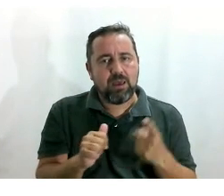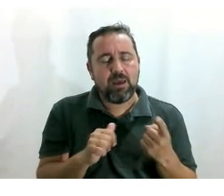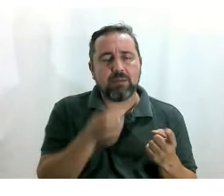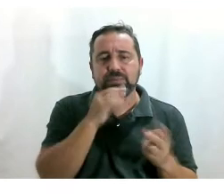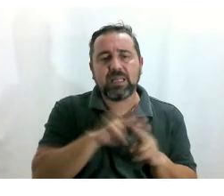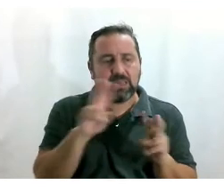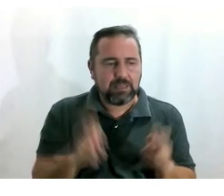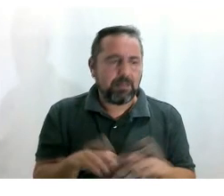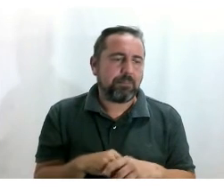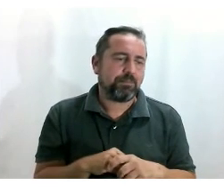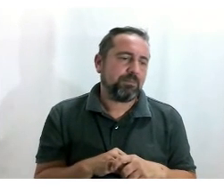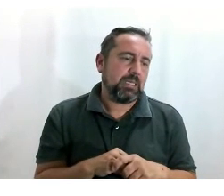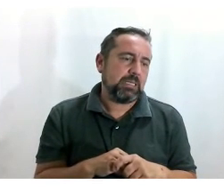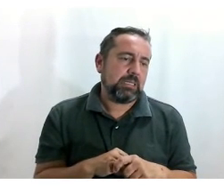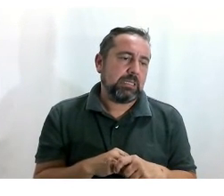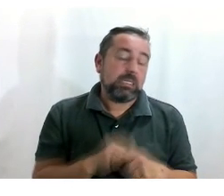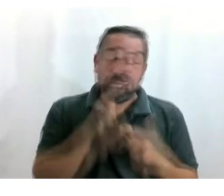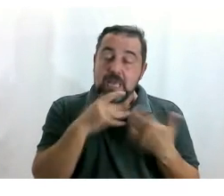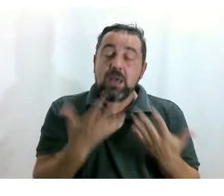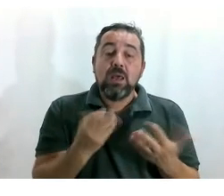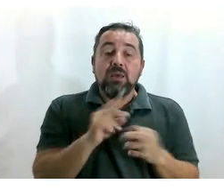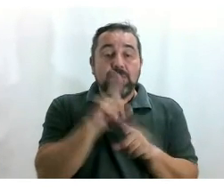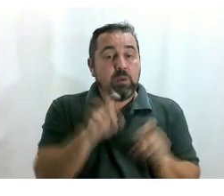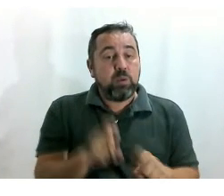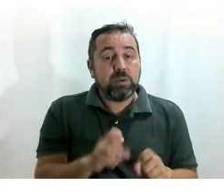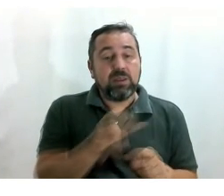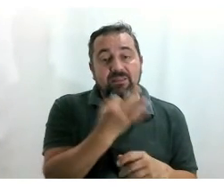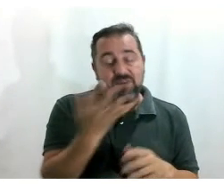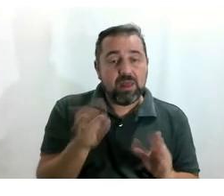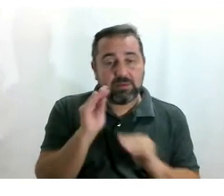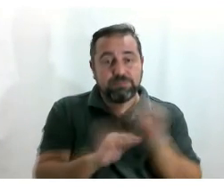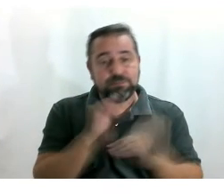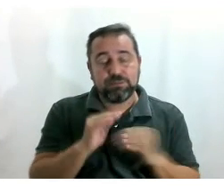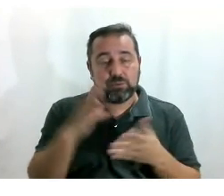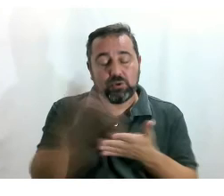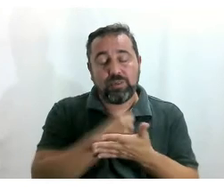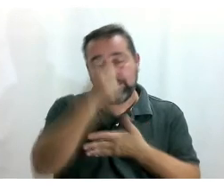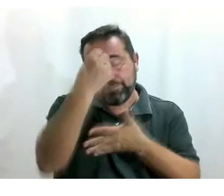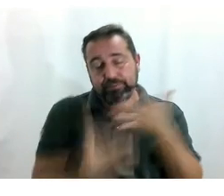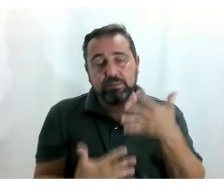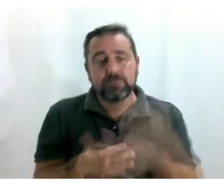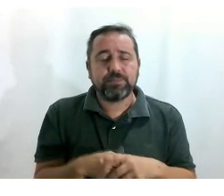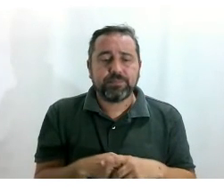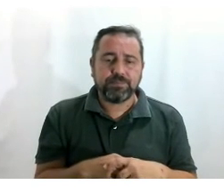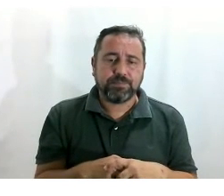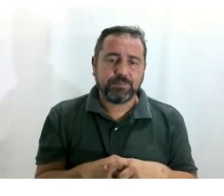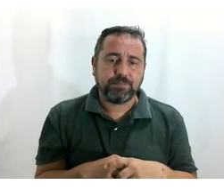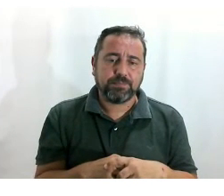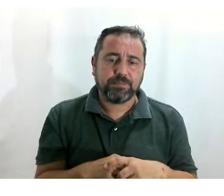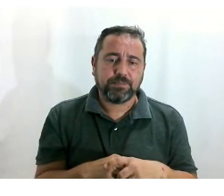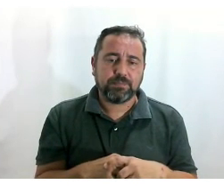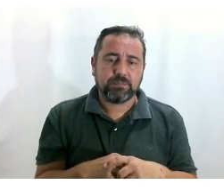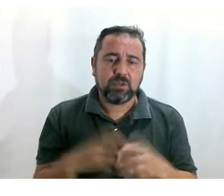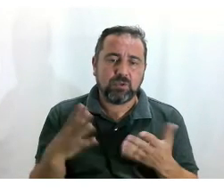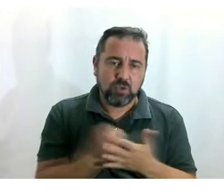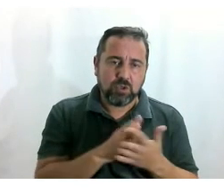cuestión, ¿no? Y ahora ya te digo, hay varias preguntas, os las voy a hacer todas seguidas. Finalmente, todas, aunque son